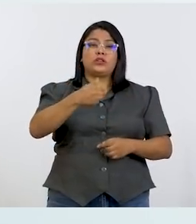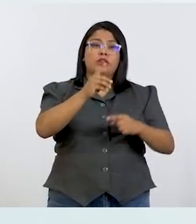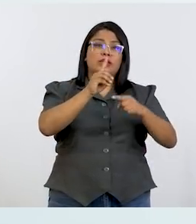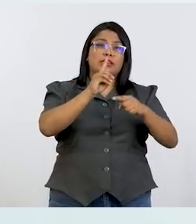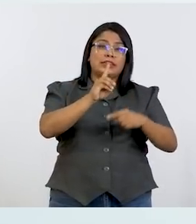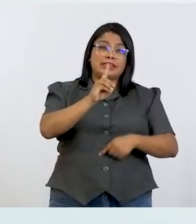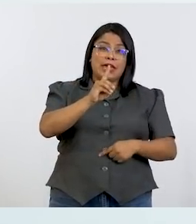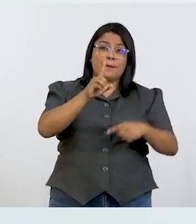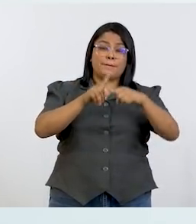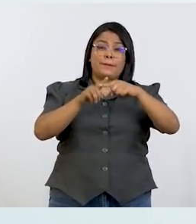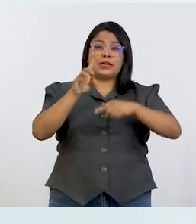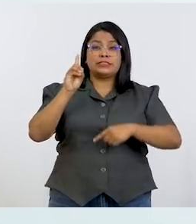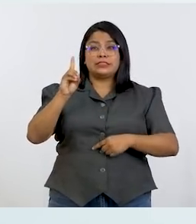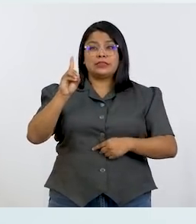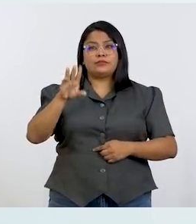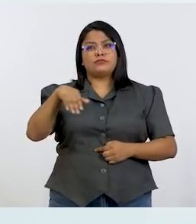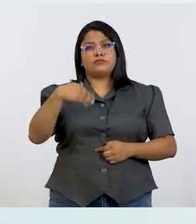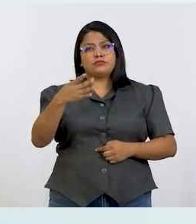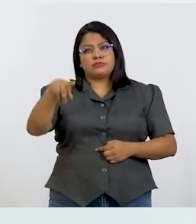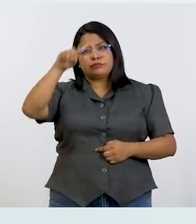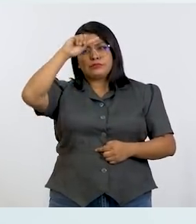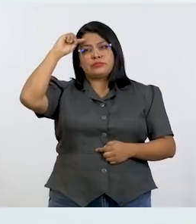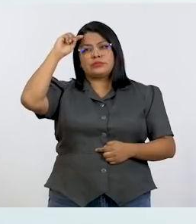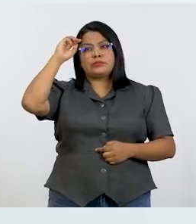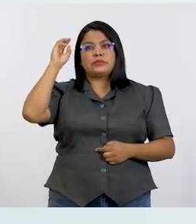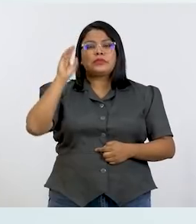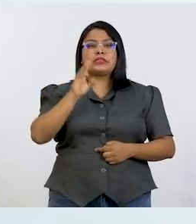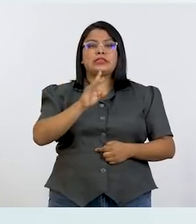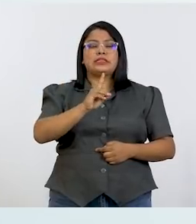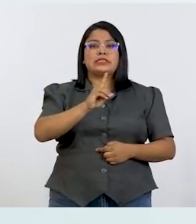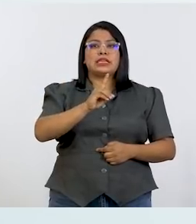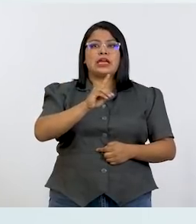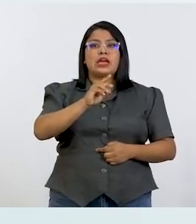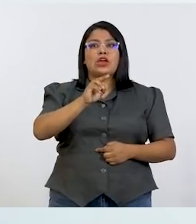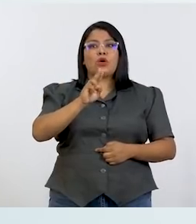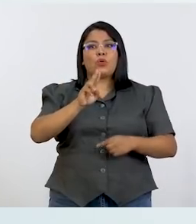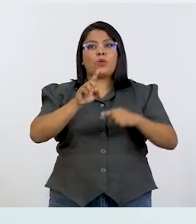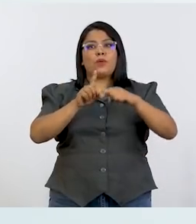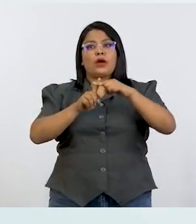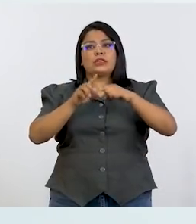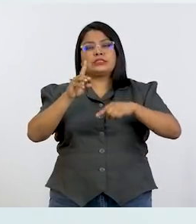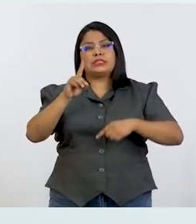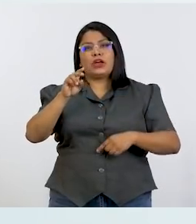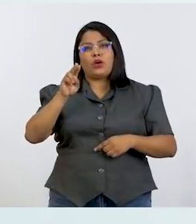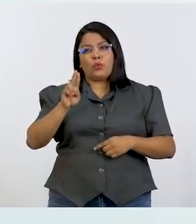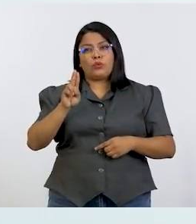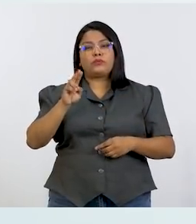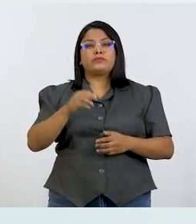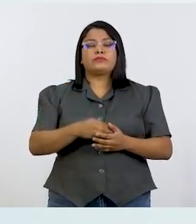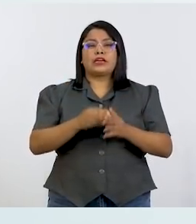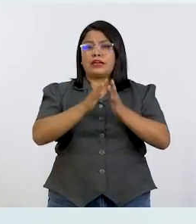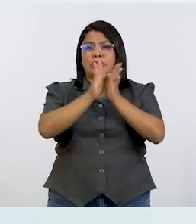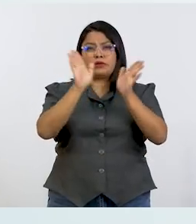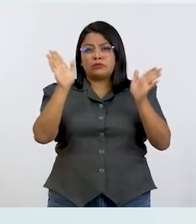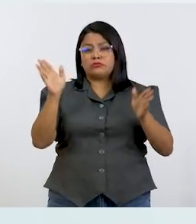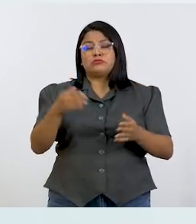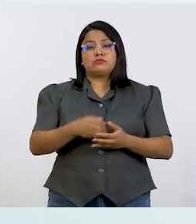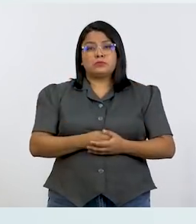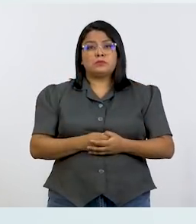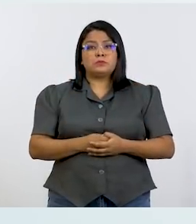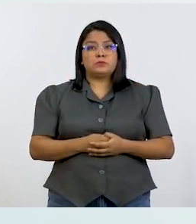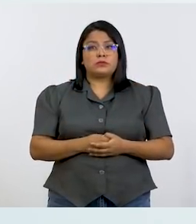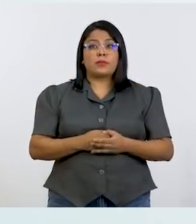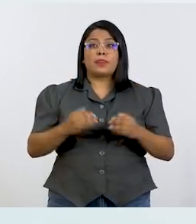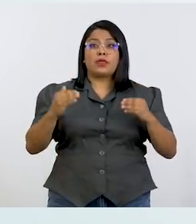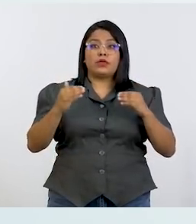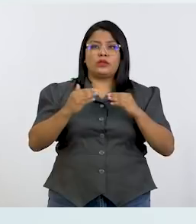sumar unidades con unidades y decenas con decenas. Luego se trabaja la suma en forma vertical con números